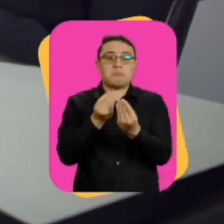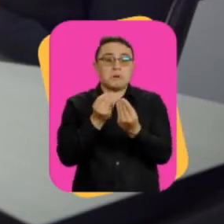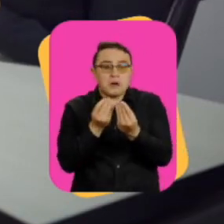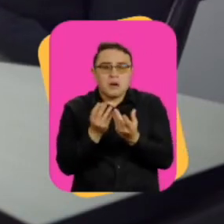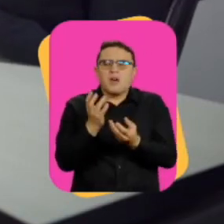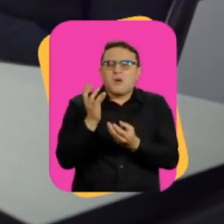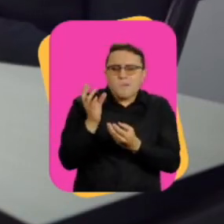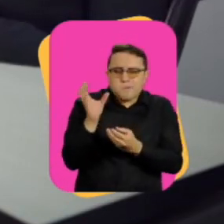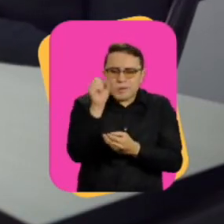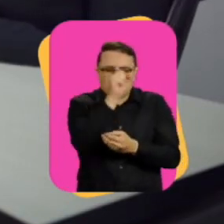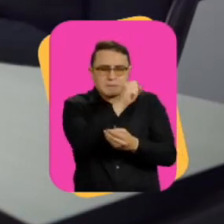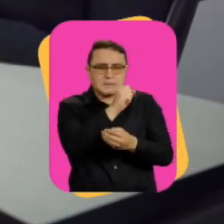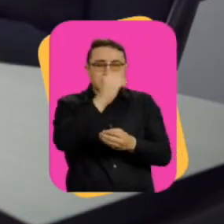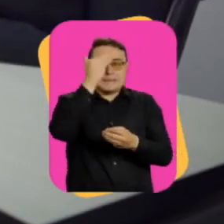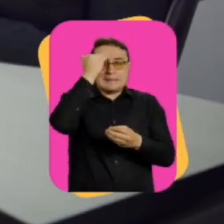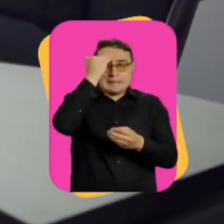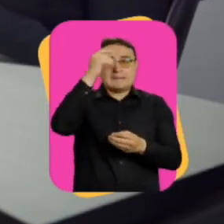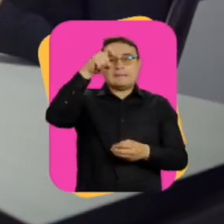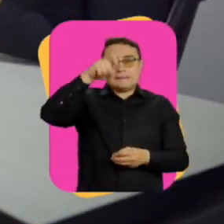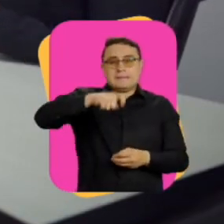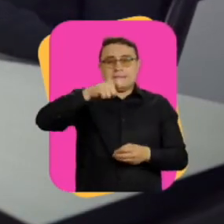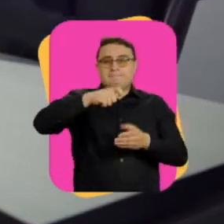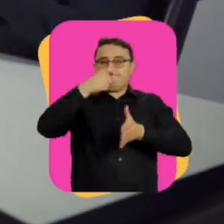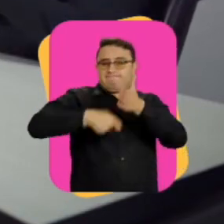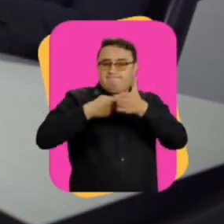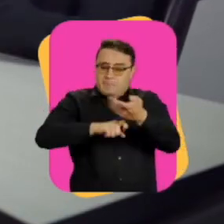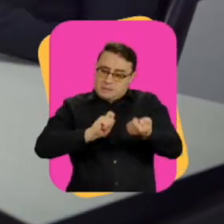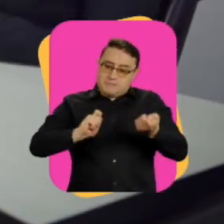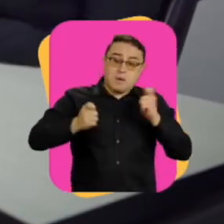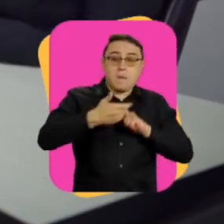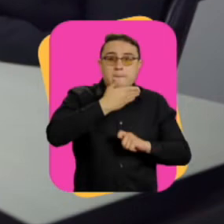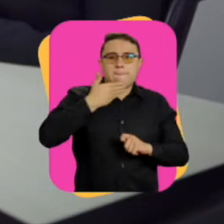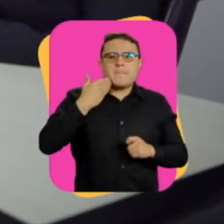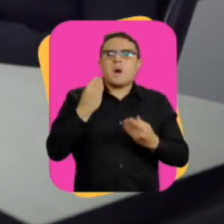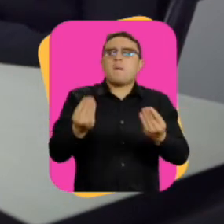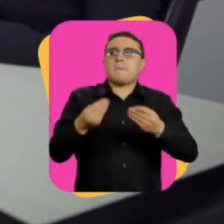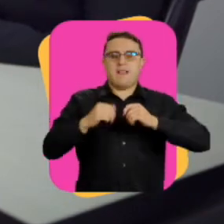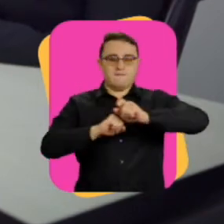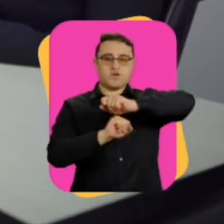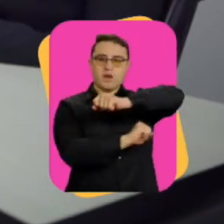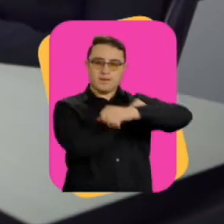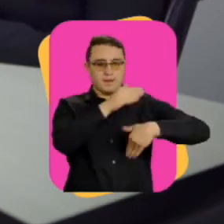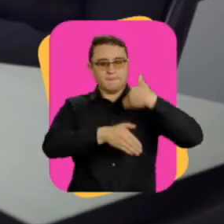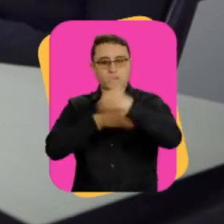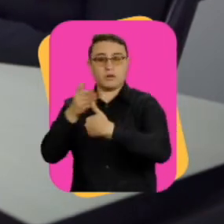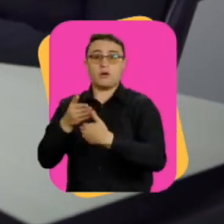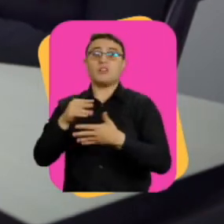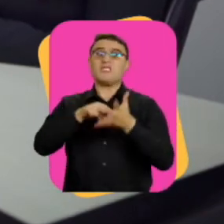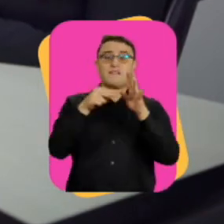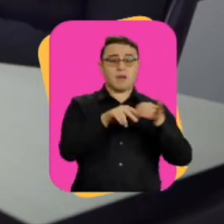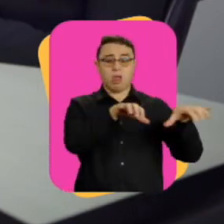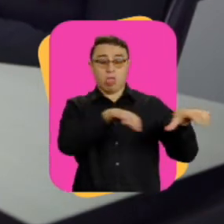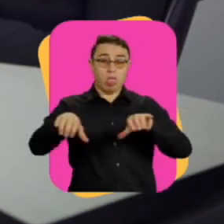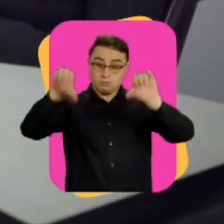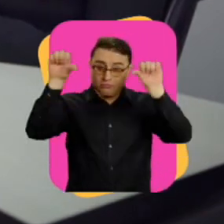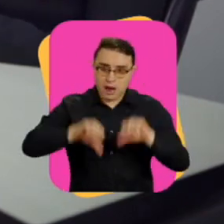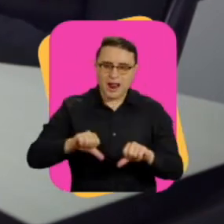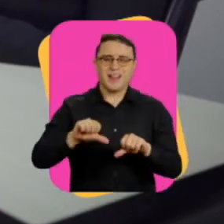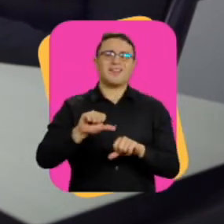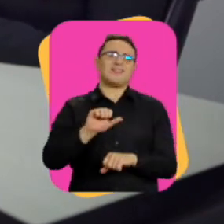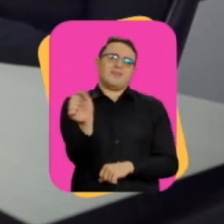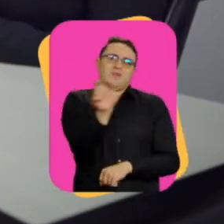identificar muchas opciones de mejora, pero que van enfocadas a fortalecer el proceso. No quiere decir que el proceso estuviera mal. Lo que pasa es que a